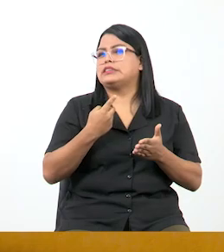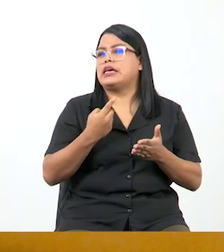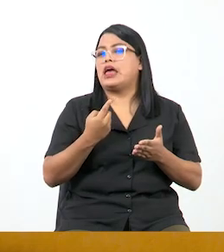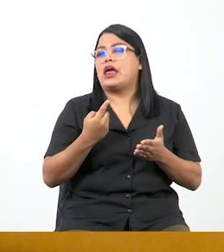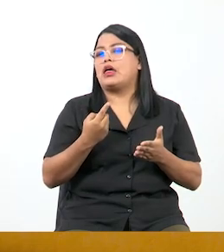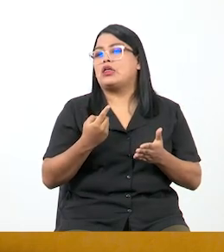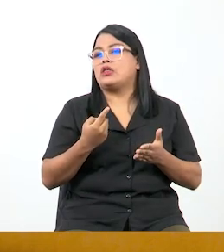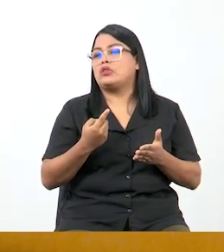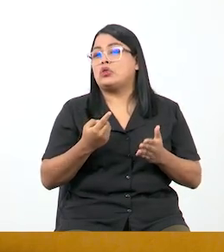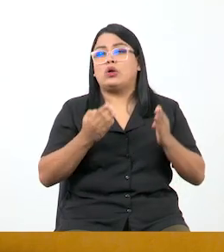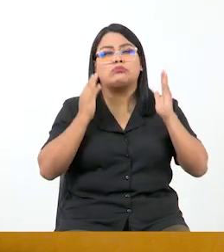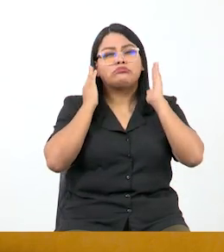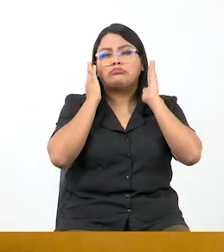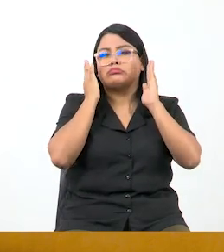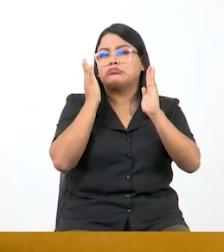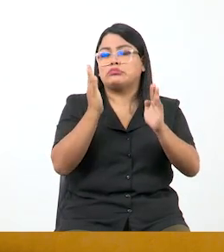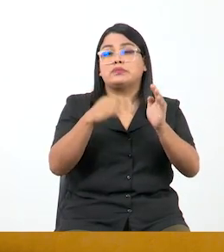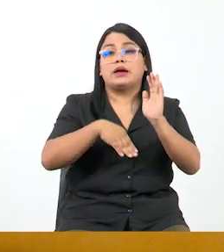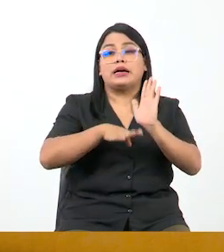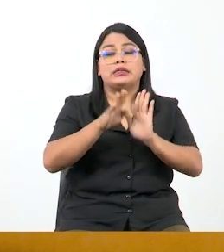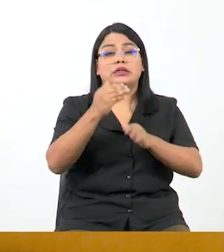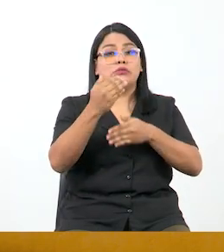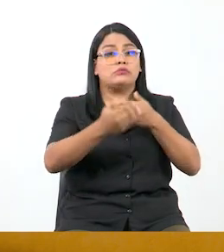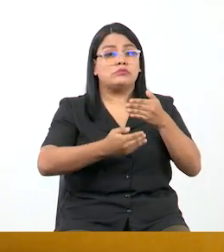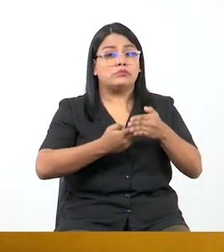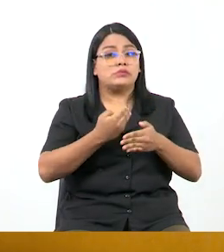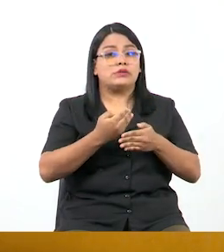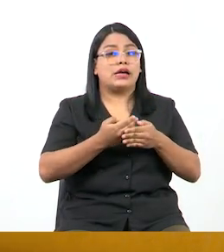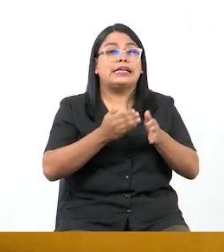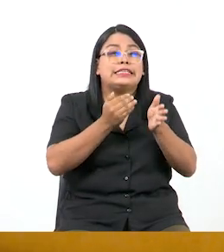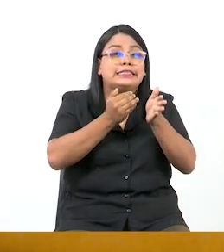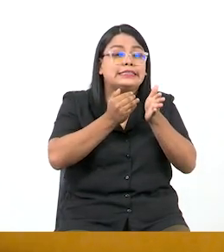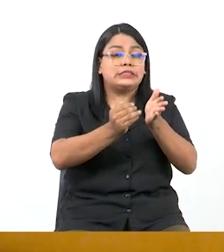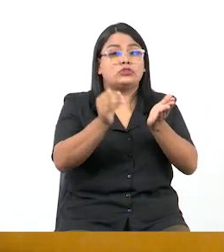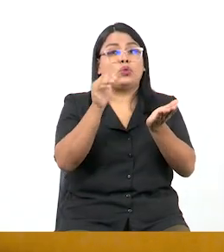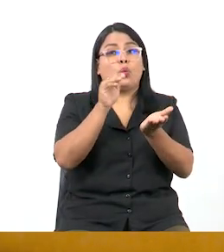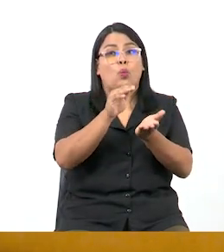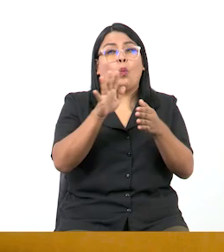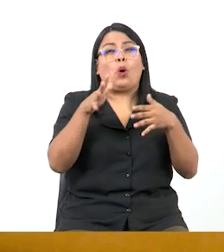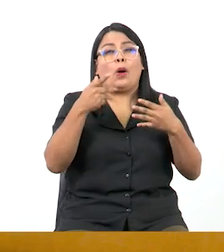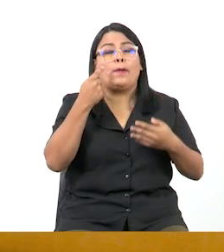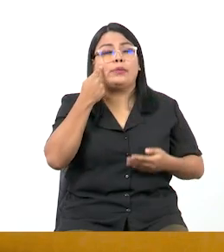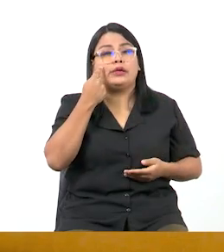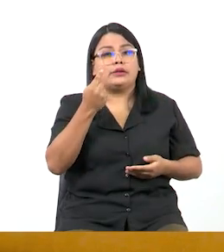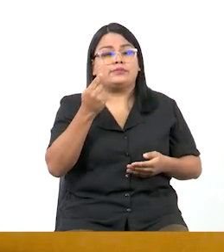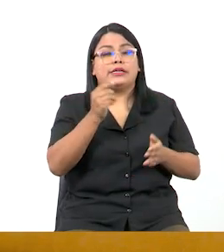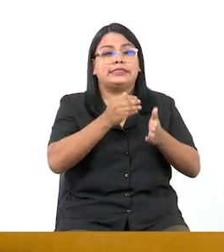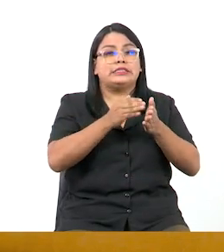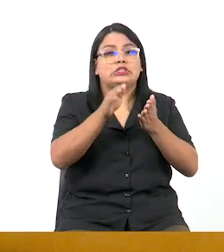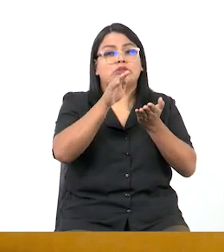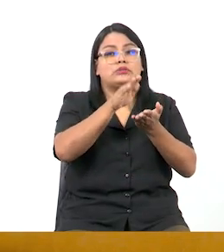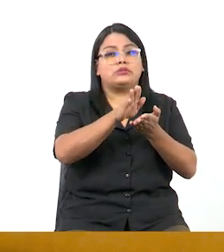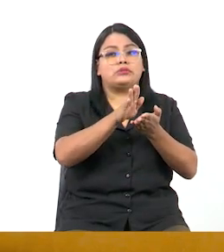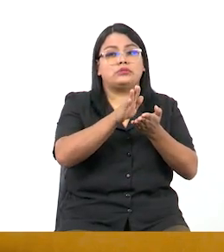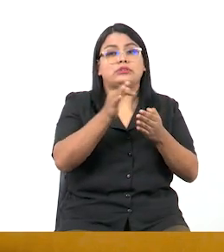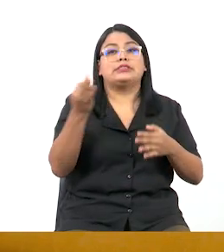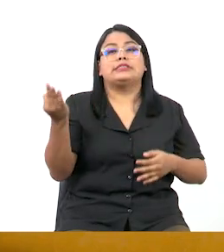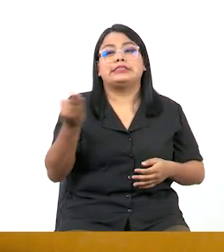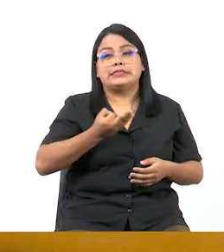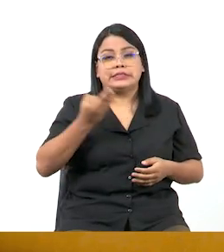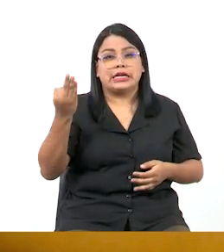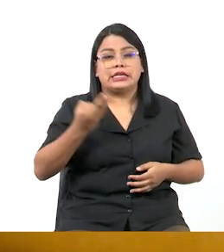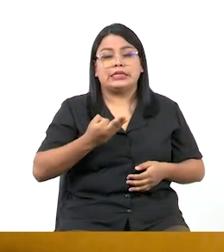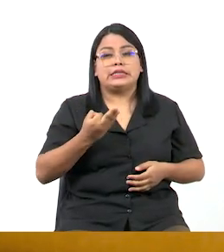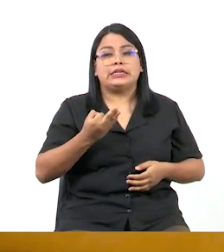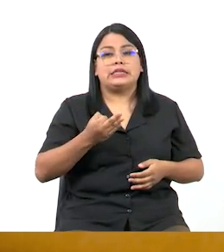prestado la relevancia que tiene en este proceso, y es la entrada de unidad. Porque fíjate que en la entrada de unidad, ¿qué es lo que tenemos?